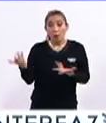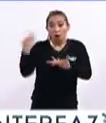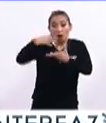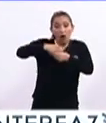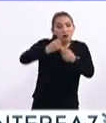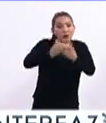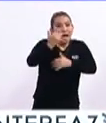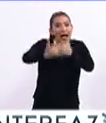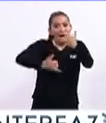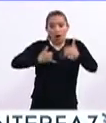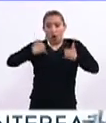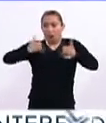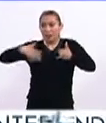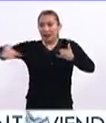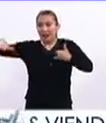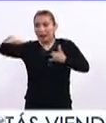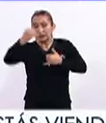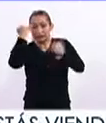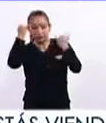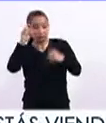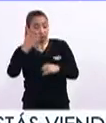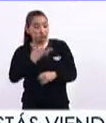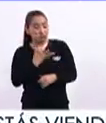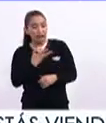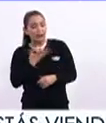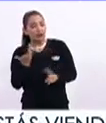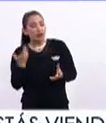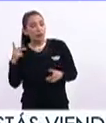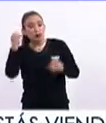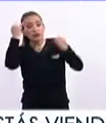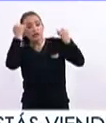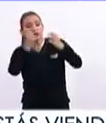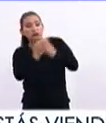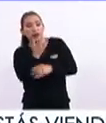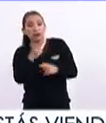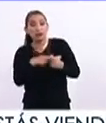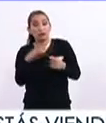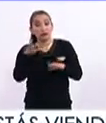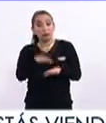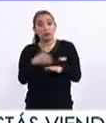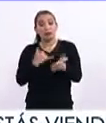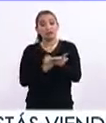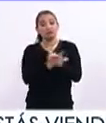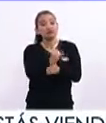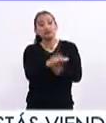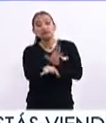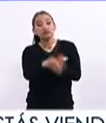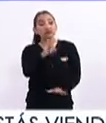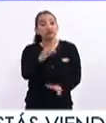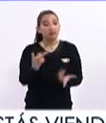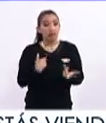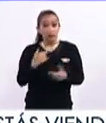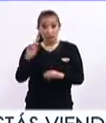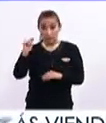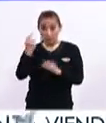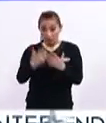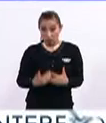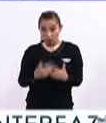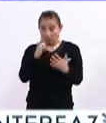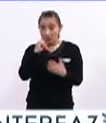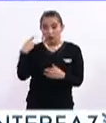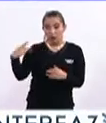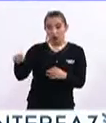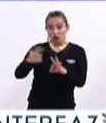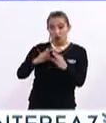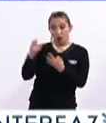esta nueva generación de jóvenes que traen definitivamente ideas nuevas en cuanto a la democracia, no solamente la tecnología, sino la